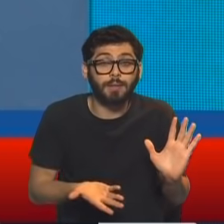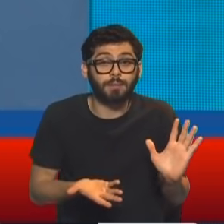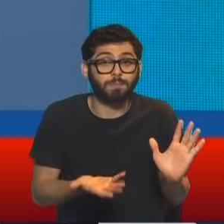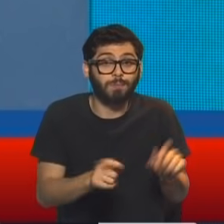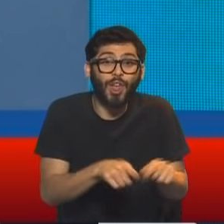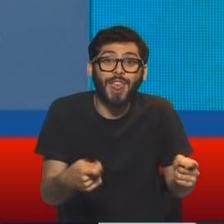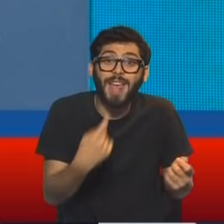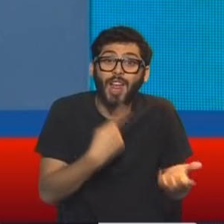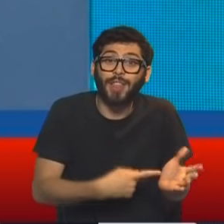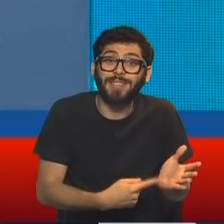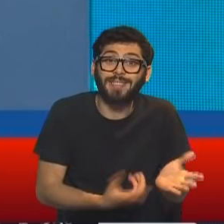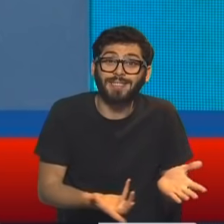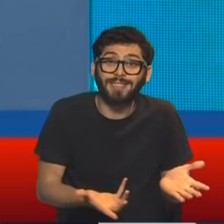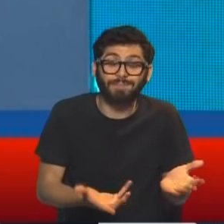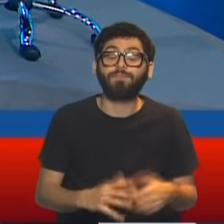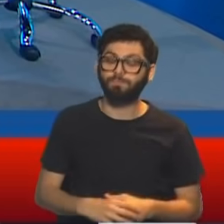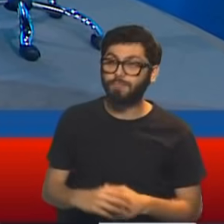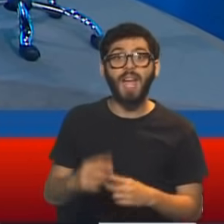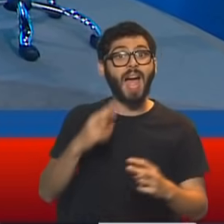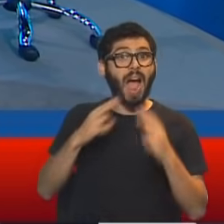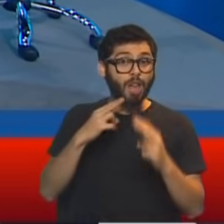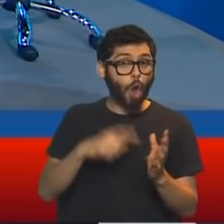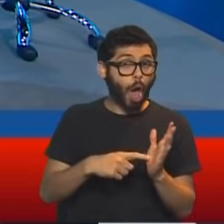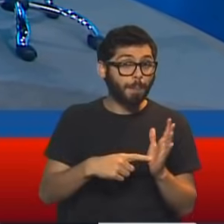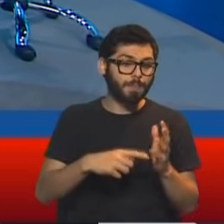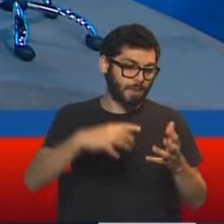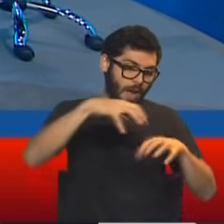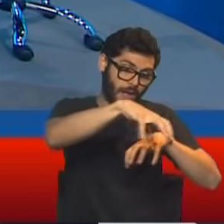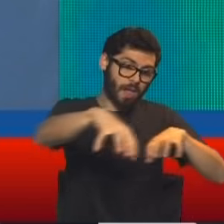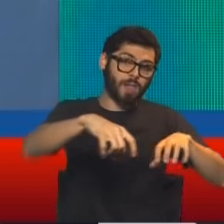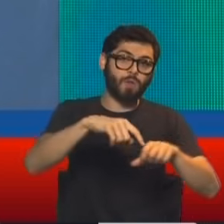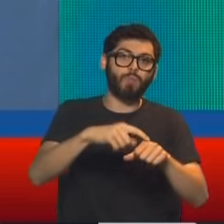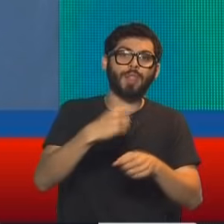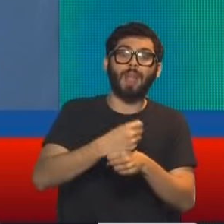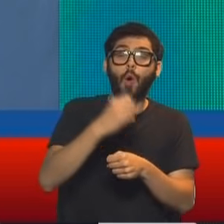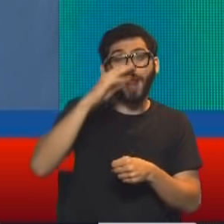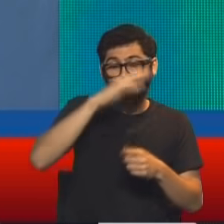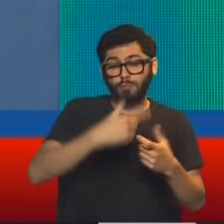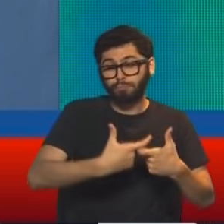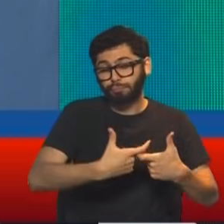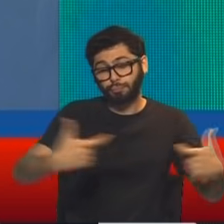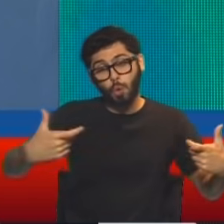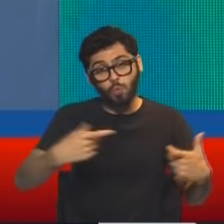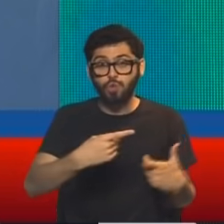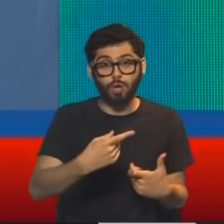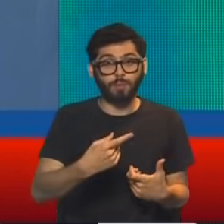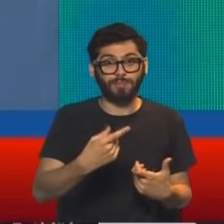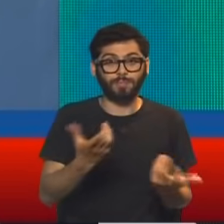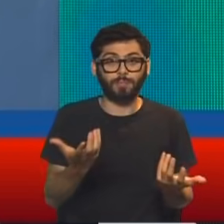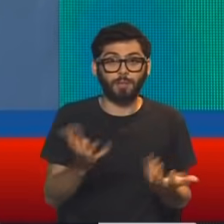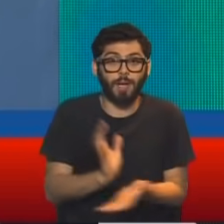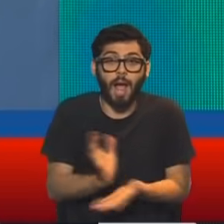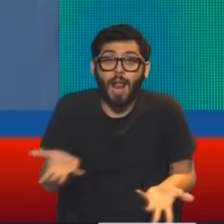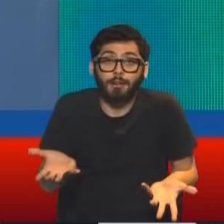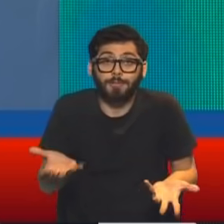estaba en el diario. El sector de la gastronomía es uno de los que más porcentajes de informalidad tiene. Claro. Digamos. Entonces, no, claramente nadie va a